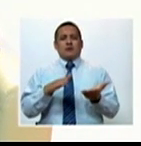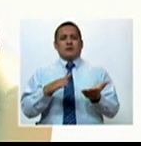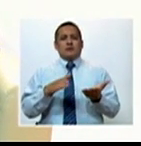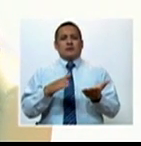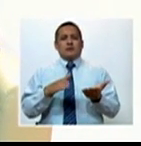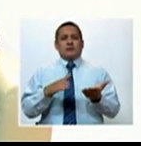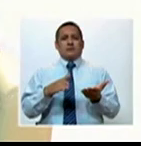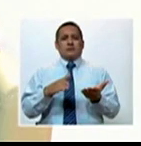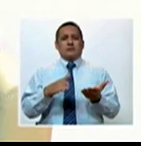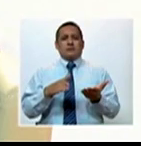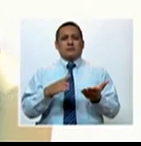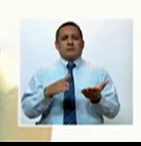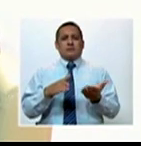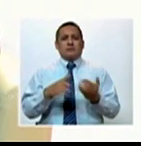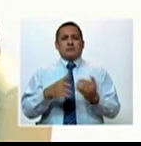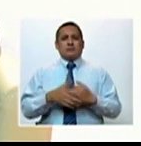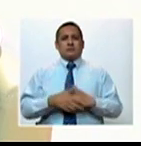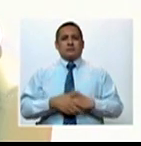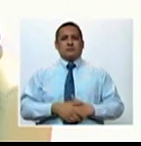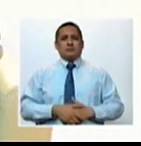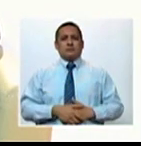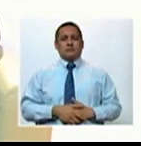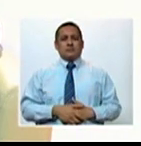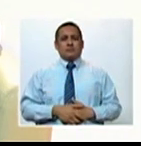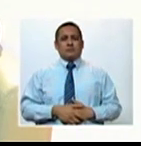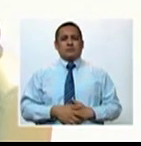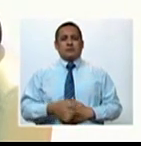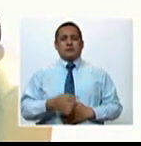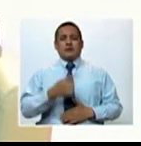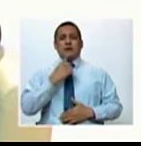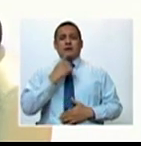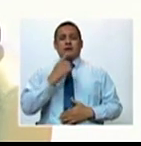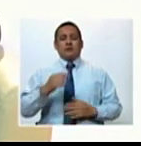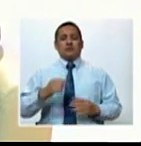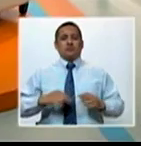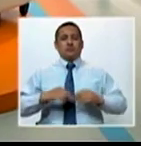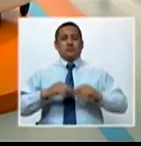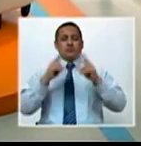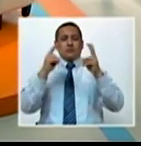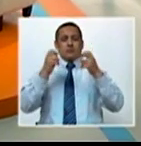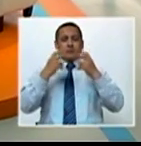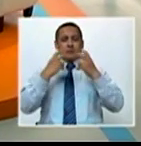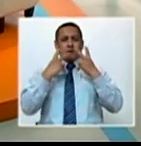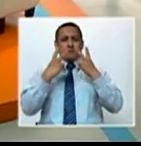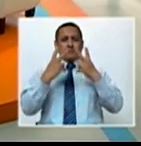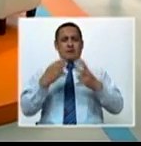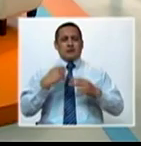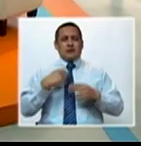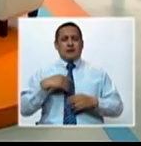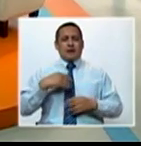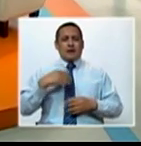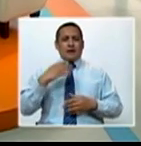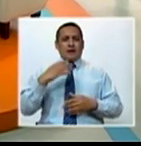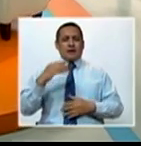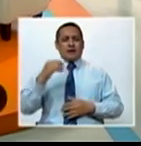Y es un caso muy emblemático para explicar